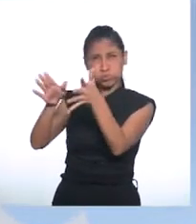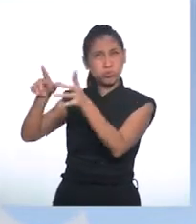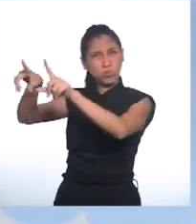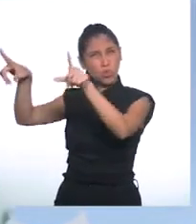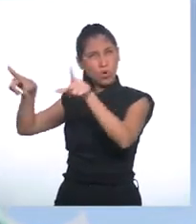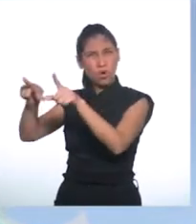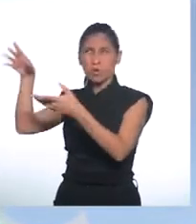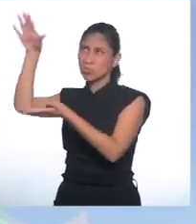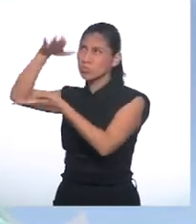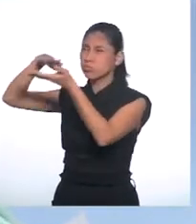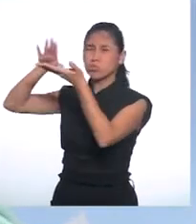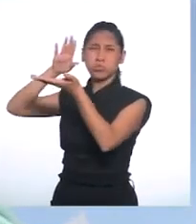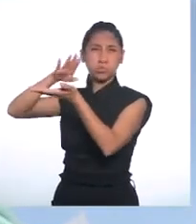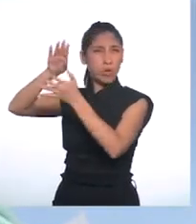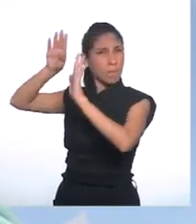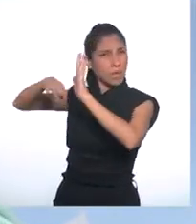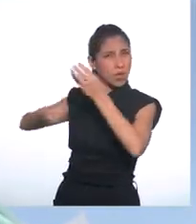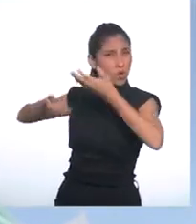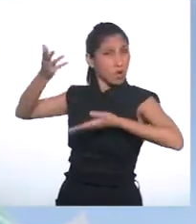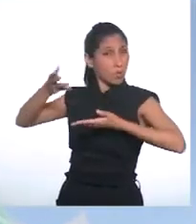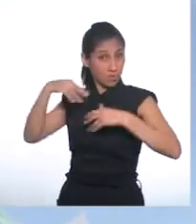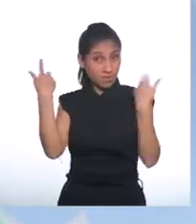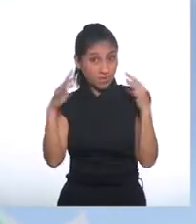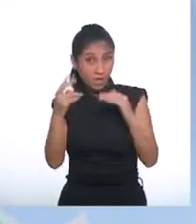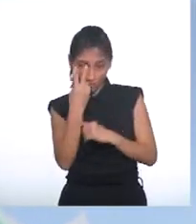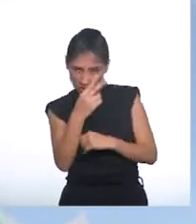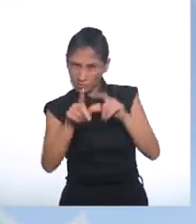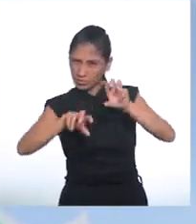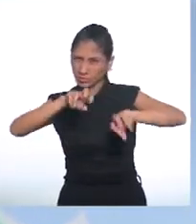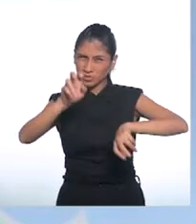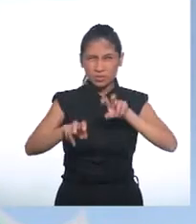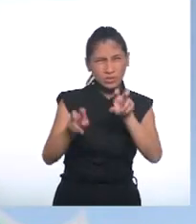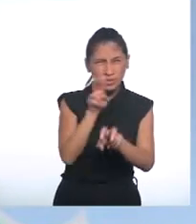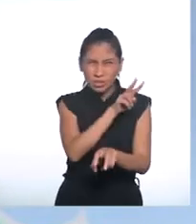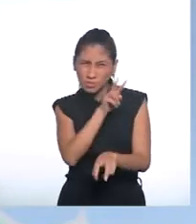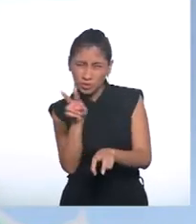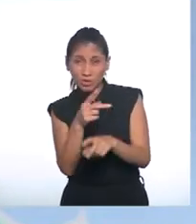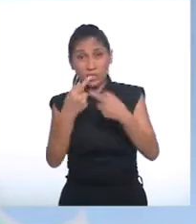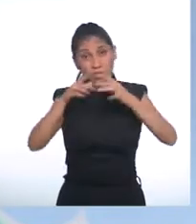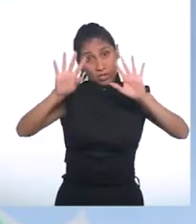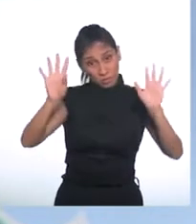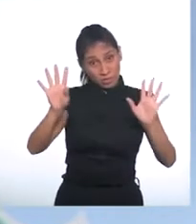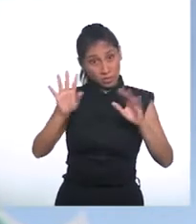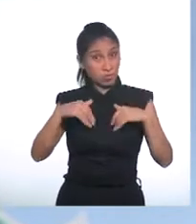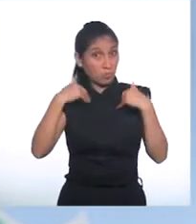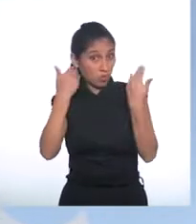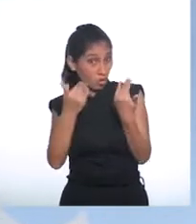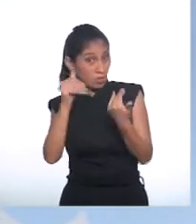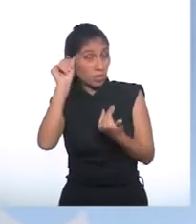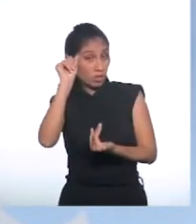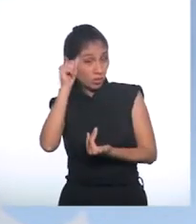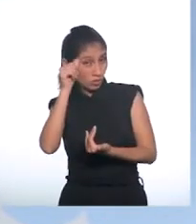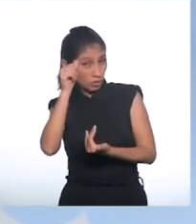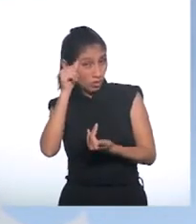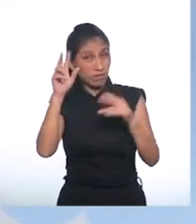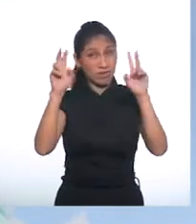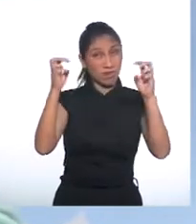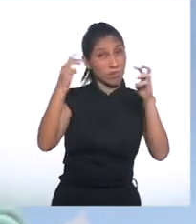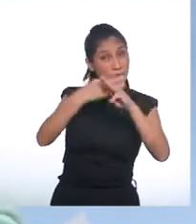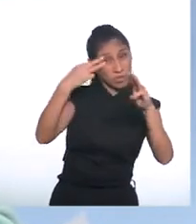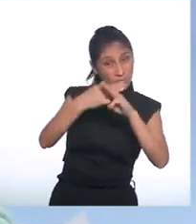¿Lista para la investigación? Siempre lista. Aunque tal vez podamos hacer un repaso de matemáticas para avanzar con